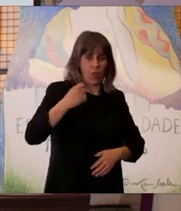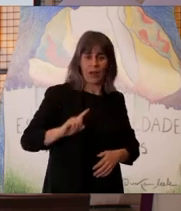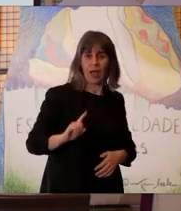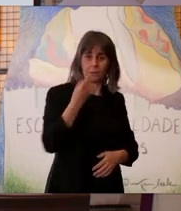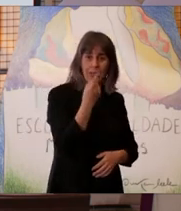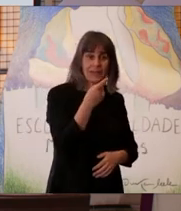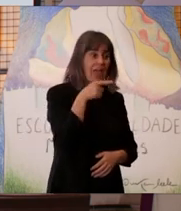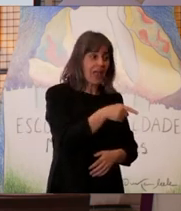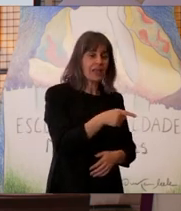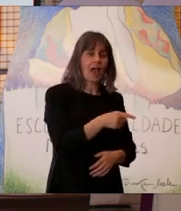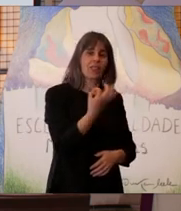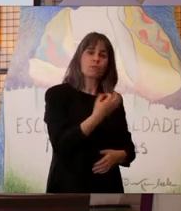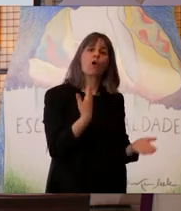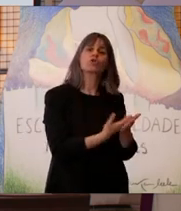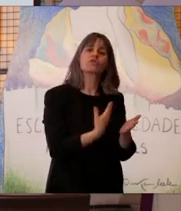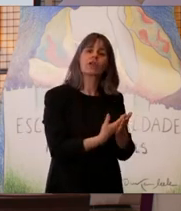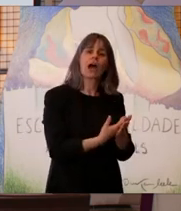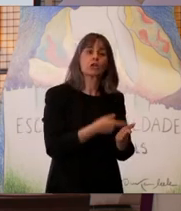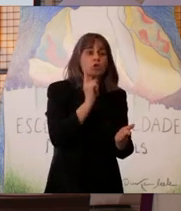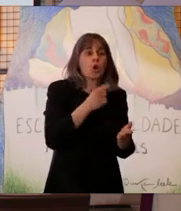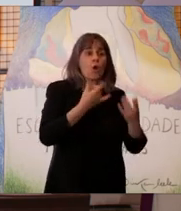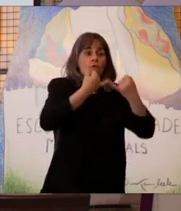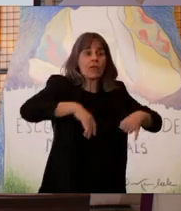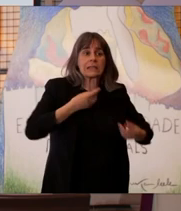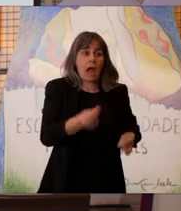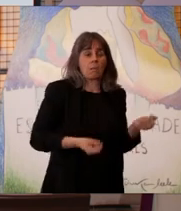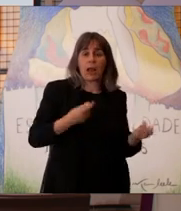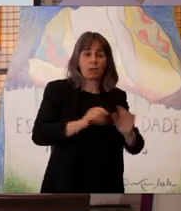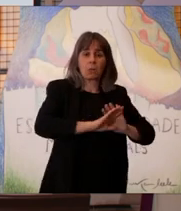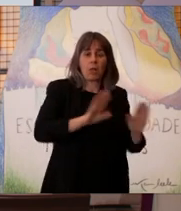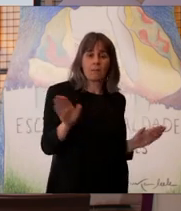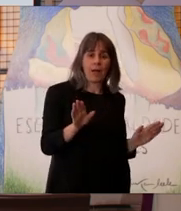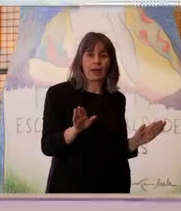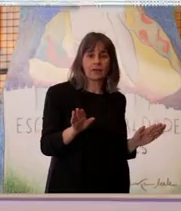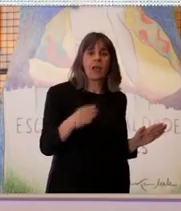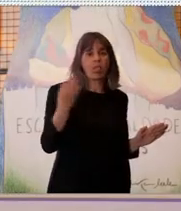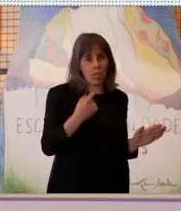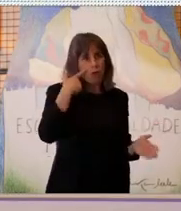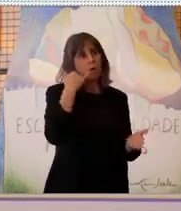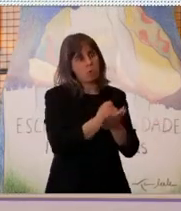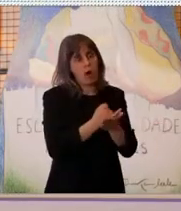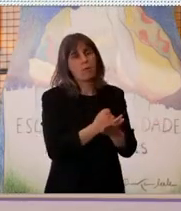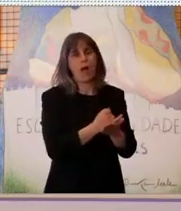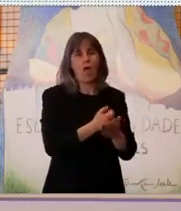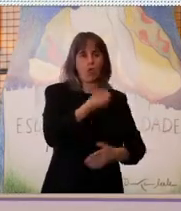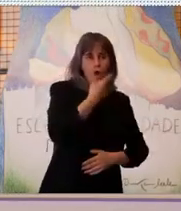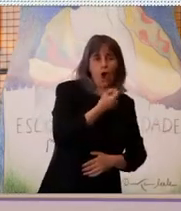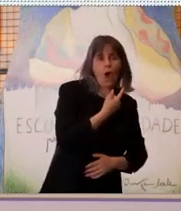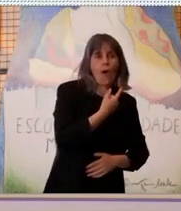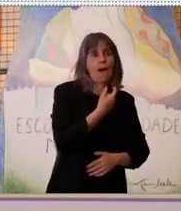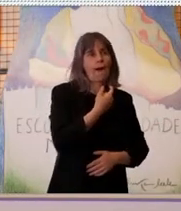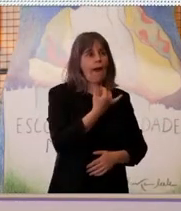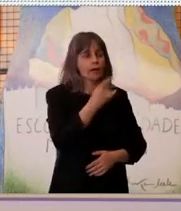a la hora de tener que justificar que estaba en una fiesta bailando y tuvo que hacerse un test antidroga Y tuvo que hablar en un en un